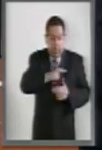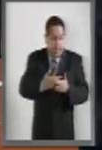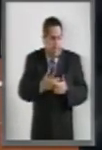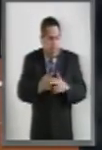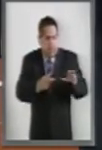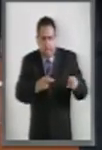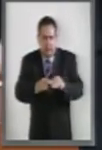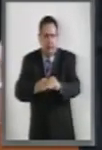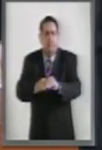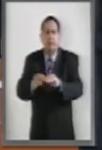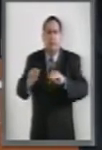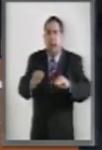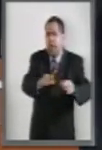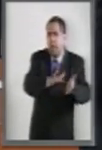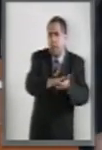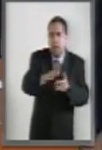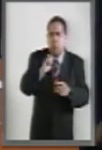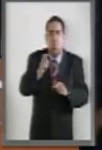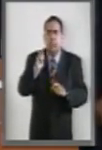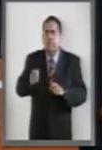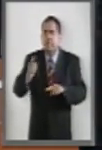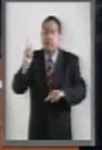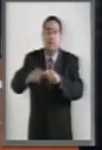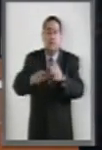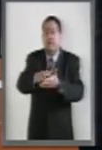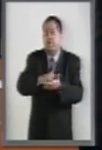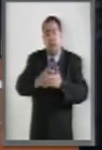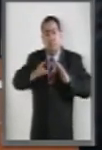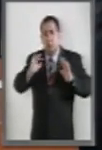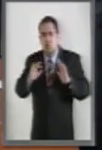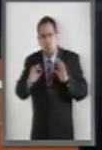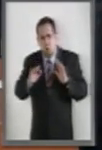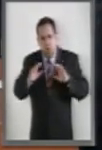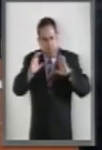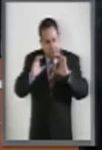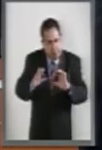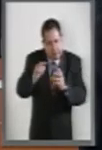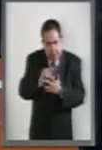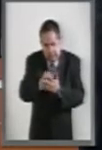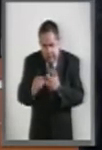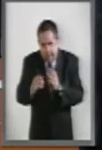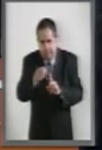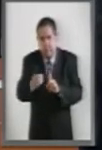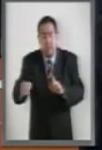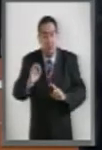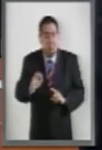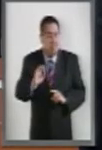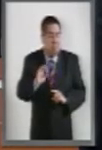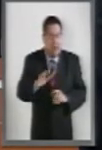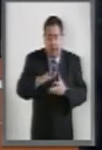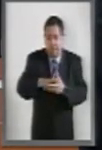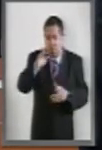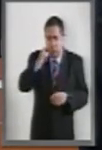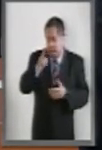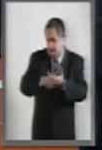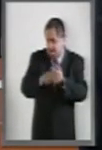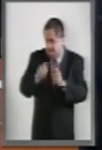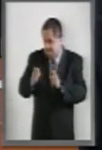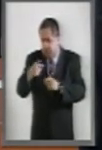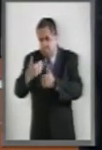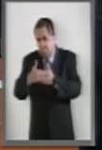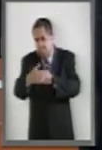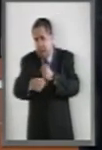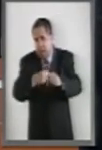los agentes económicos que van a realizar el gasto, y en todos los casos son mayores en términos reales a lo que se estaba ejecutando